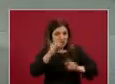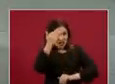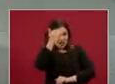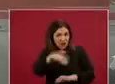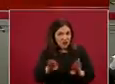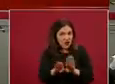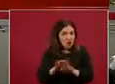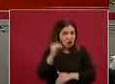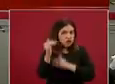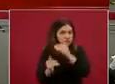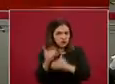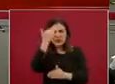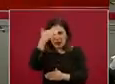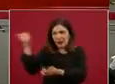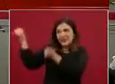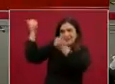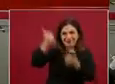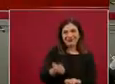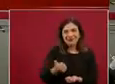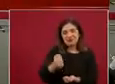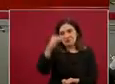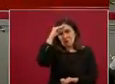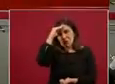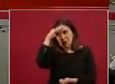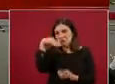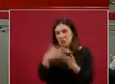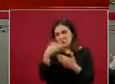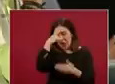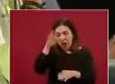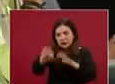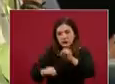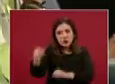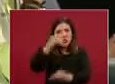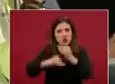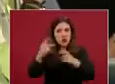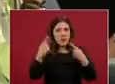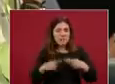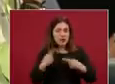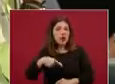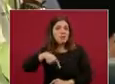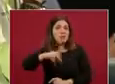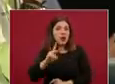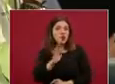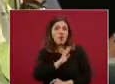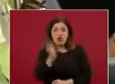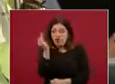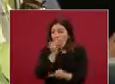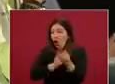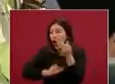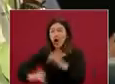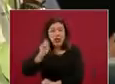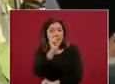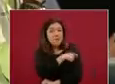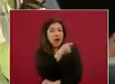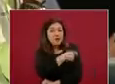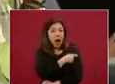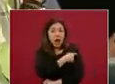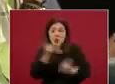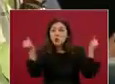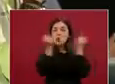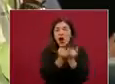¿no? Sabemos que la vacuna va a llegar y se tiene pensado que llegue a toda la población, pero no se puede vacunar a todo el mundo al mismo